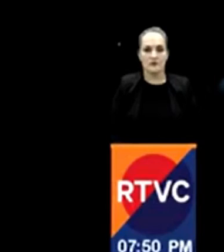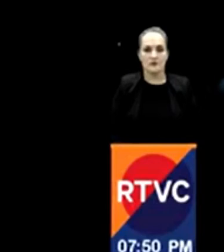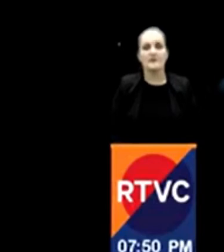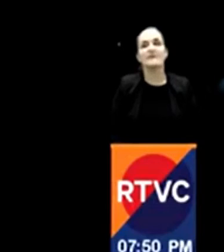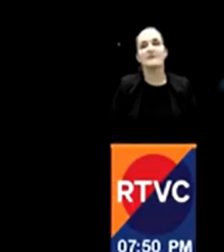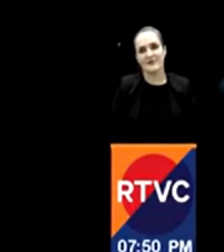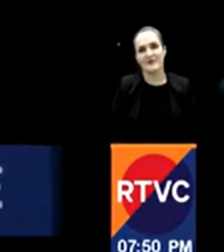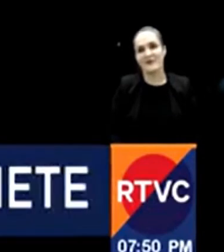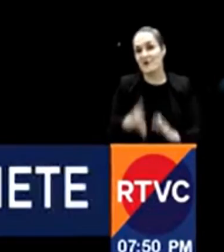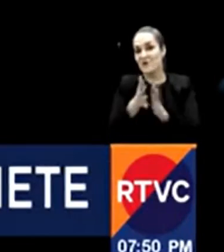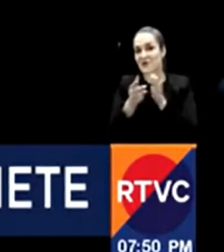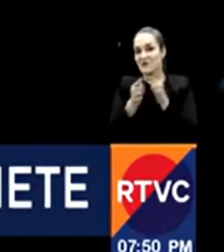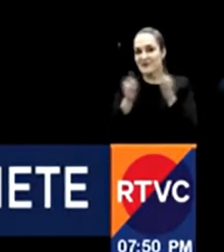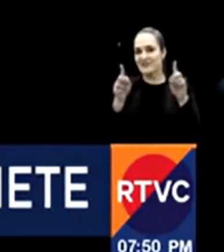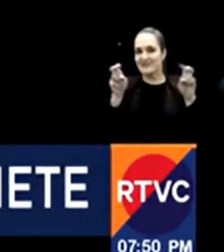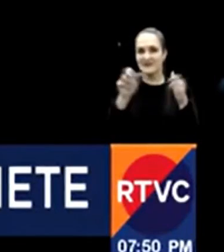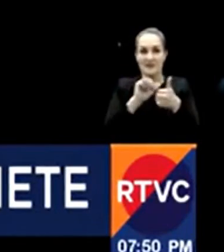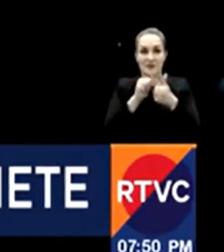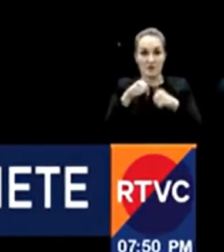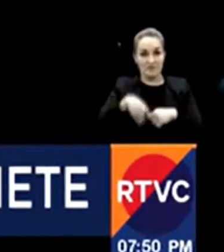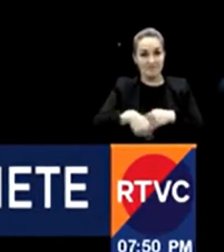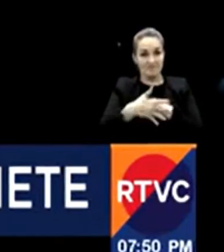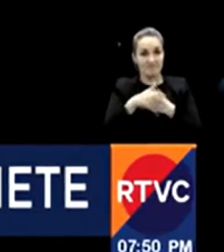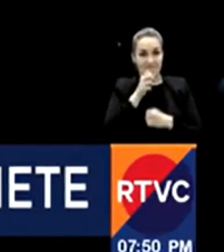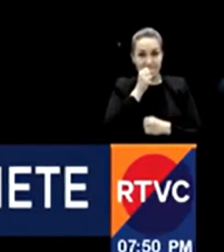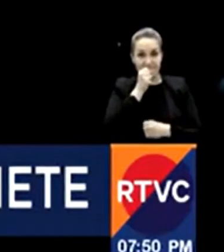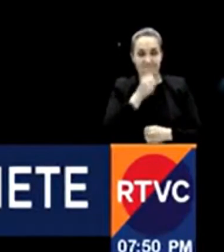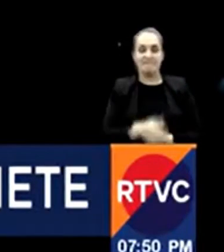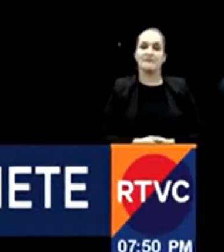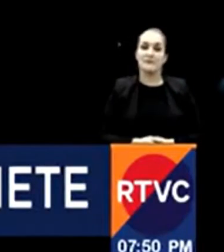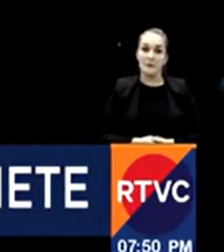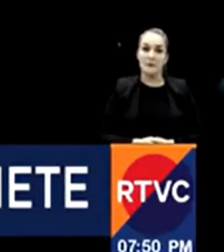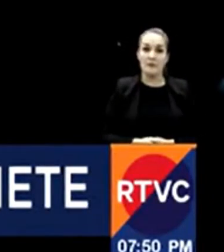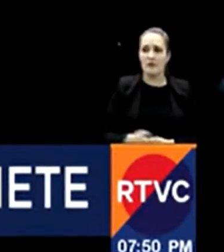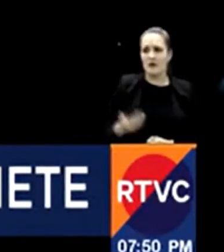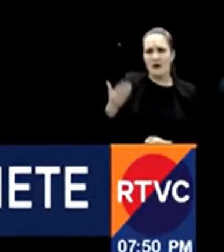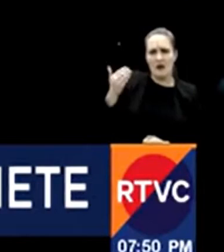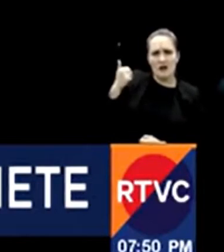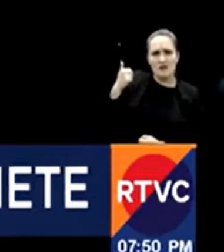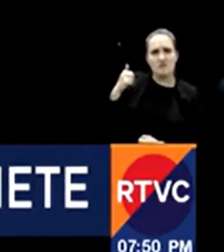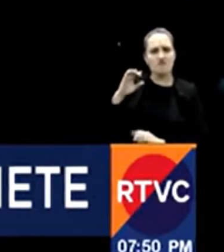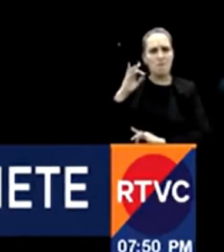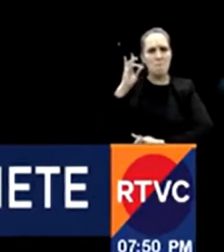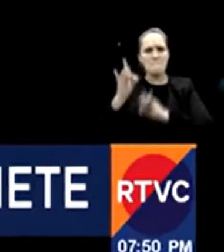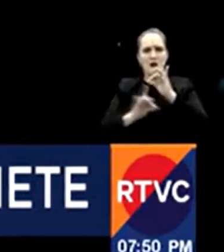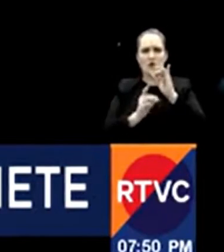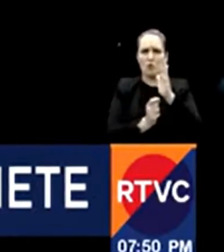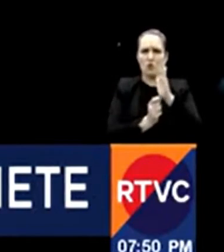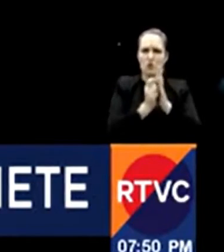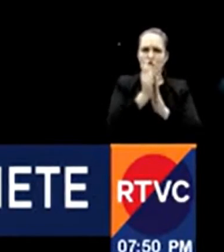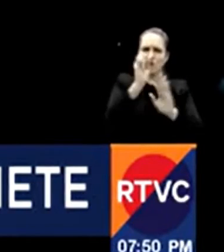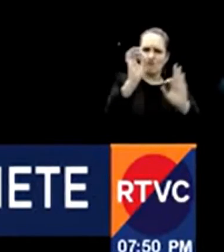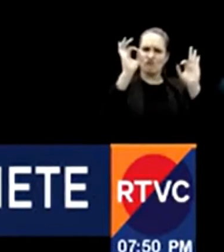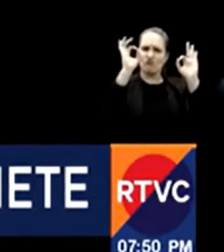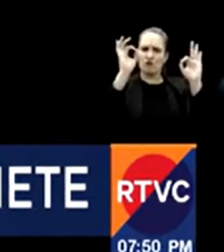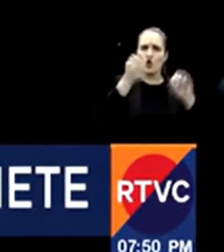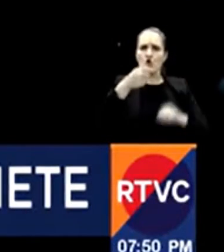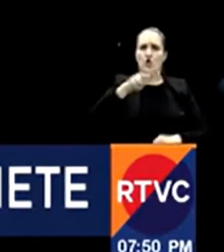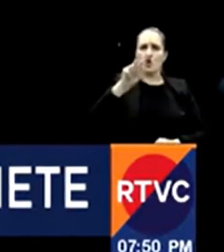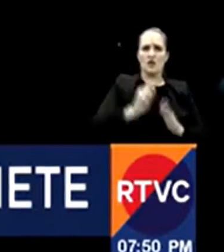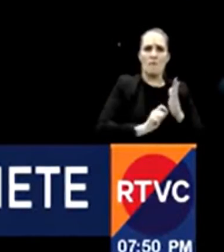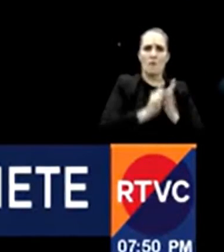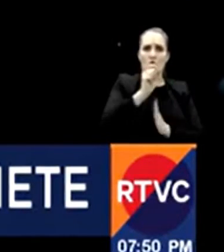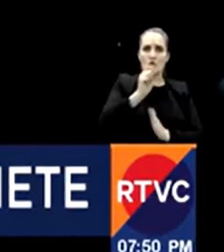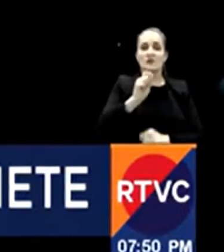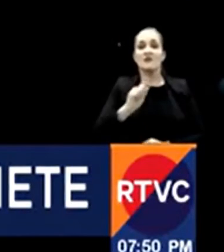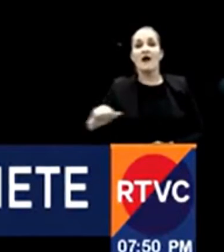Y seguimos con más información deportiva aquí en RTVC Noticias. Pues después de haber conseguido puntaje perfecto en la primera fase de 12 puntos,